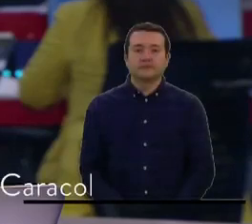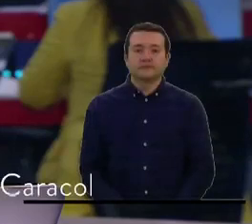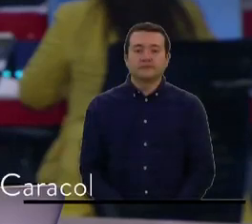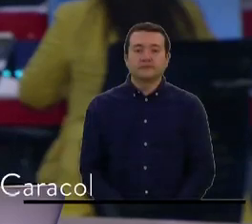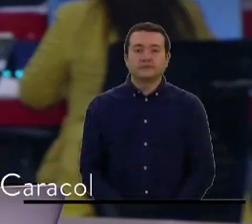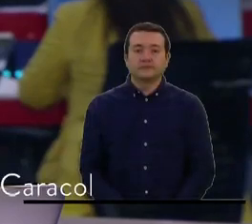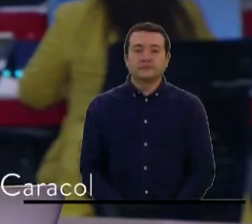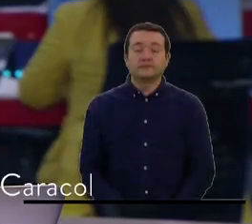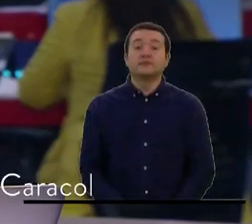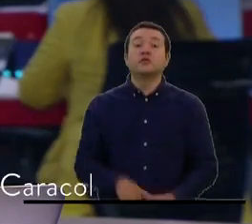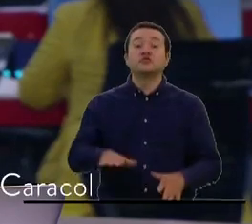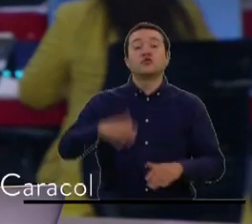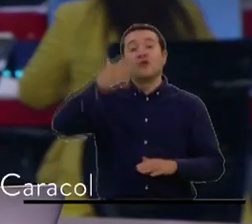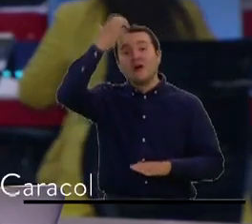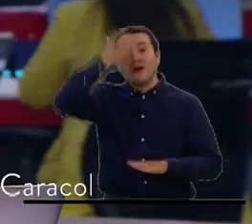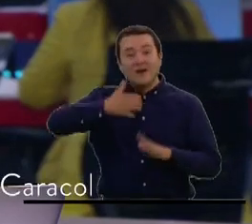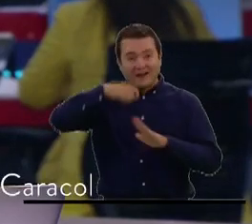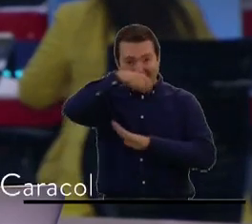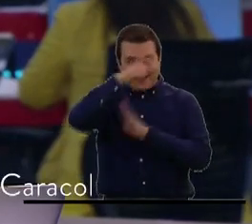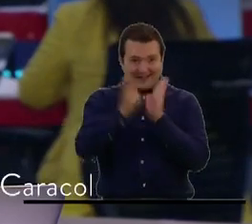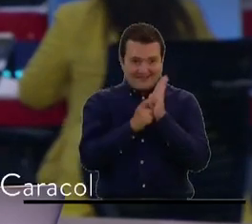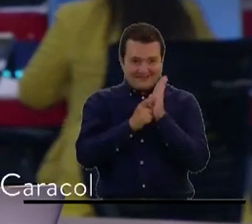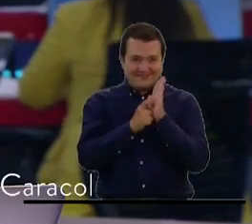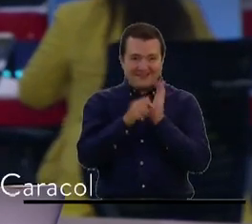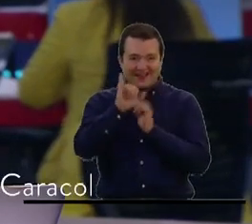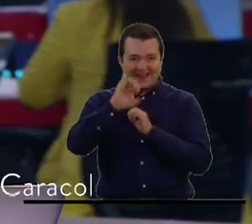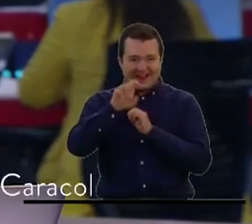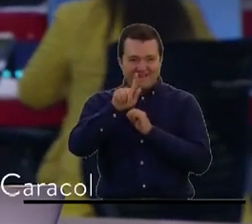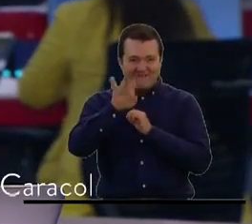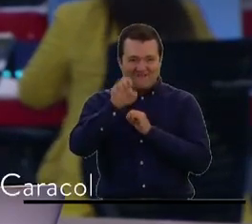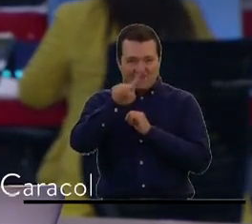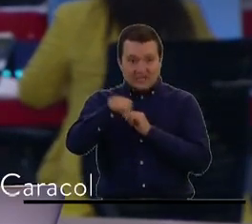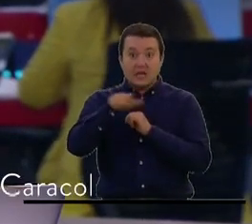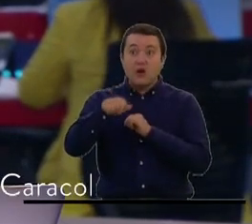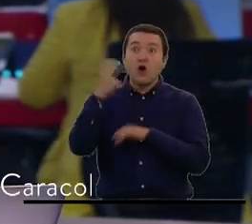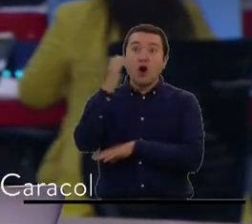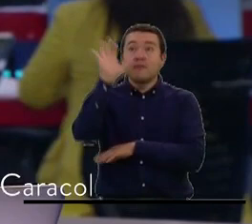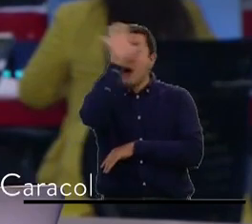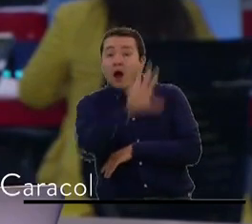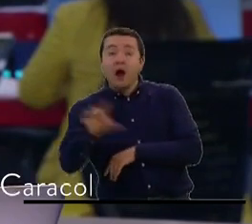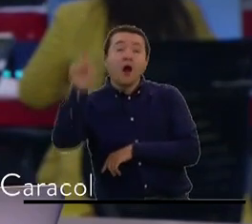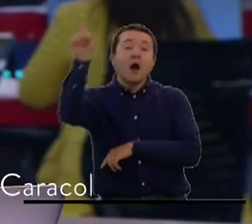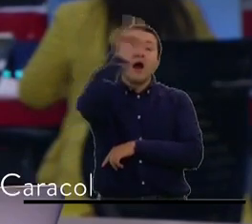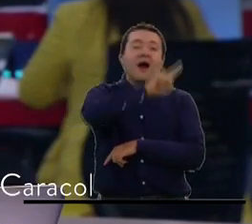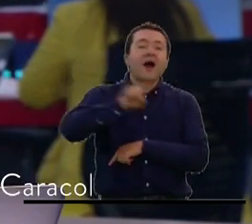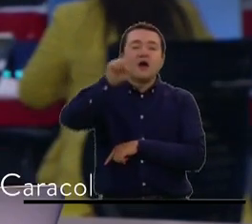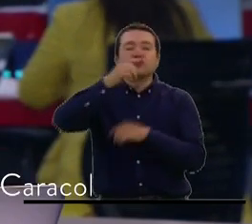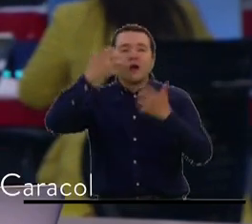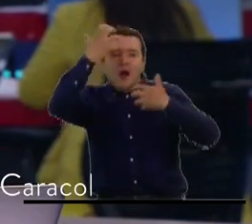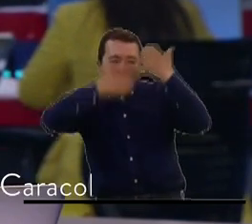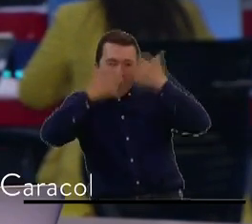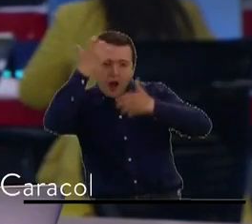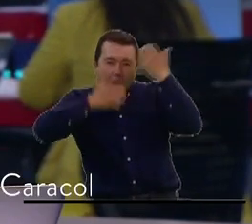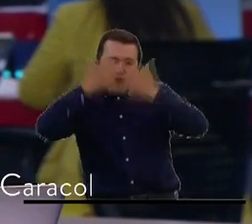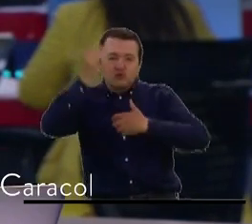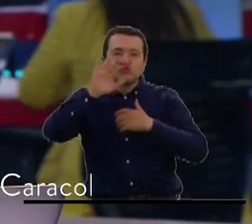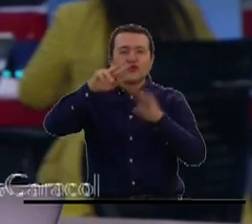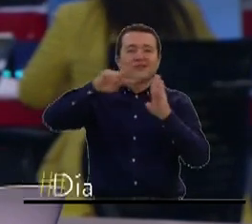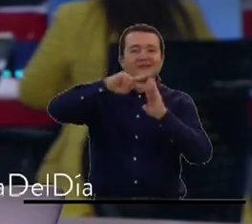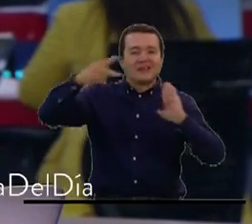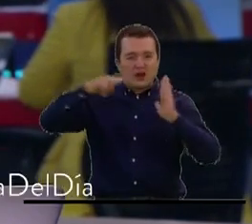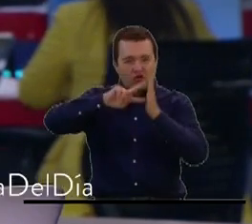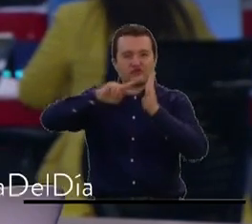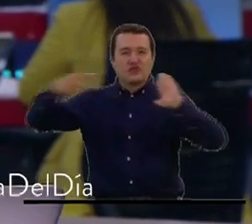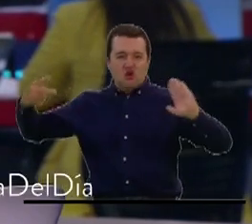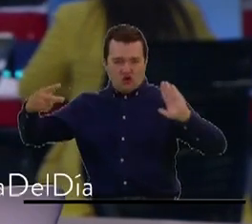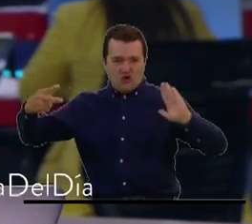el ibex adelanta hoy en el país las pruebas a verte dirigidas a estudiantes de carreras técnicas y tecnológicas en la primera vez que ese